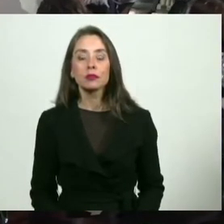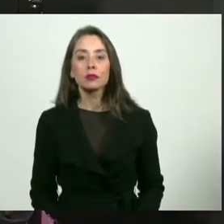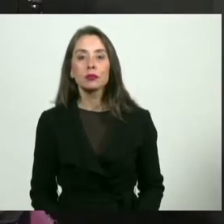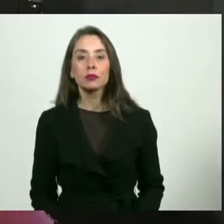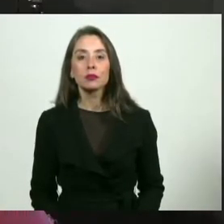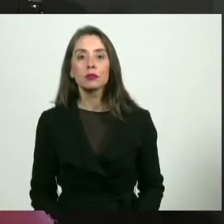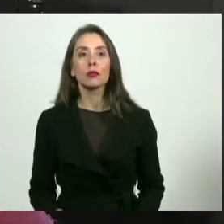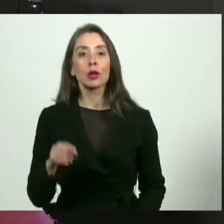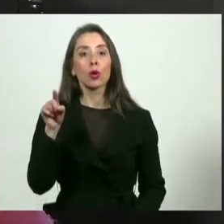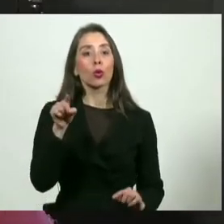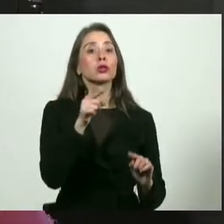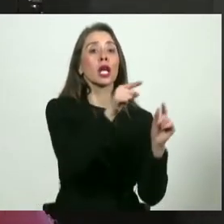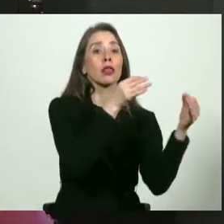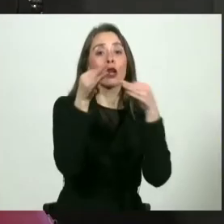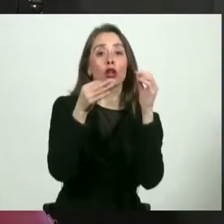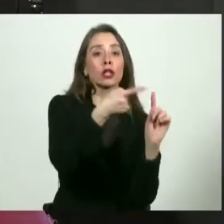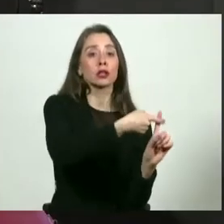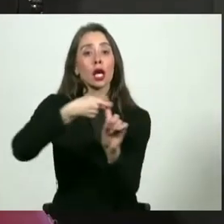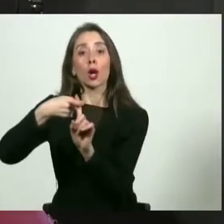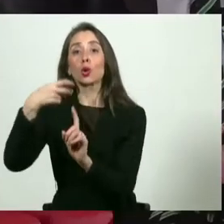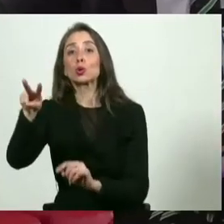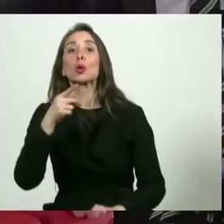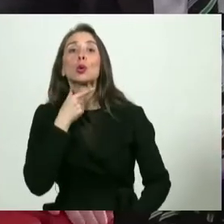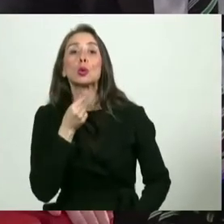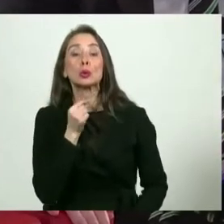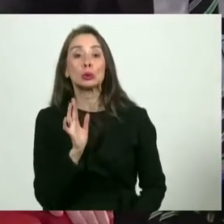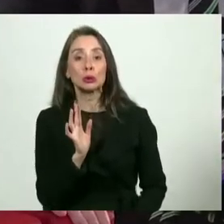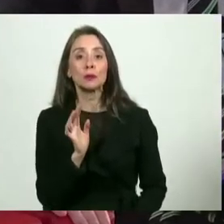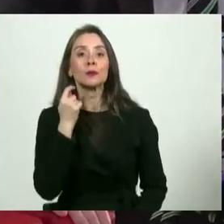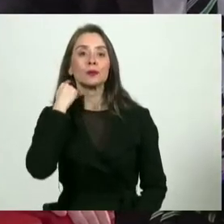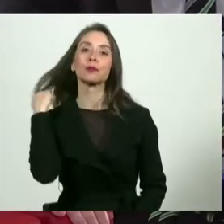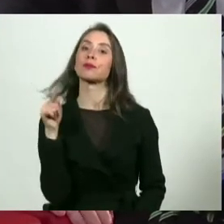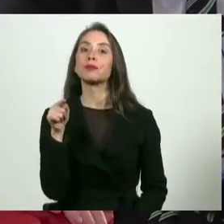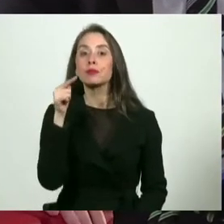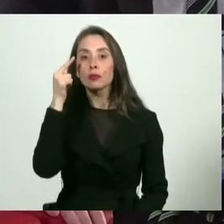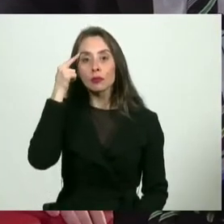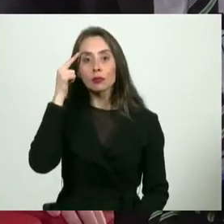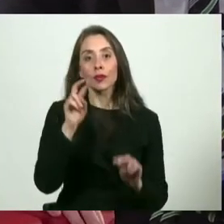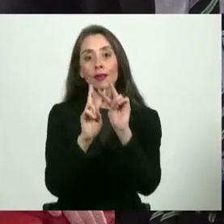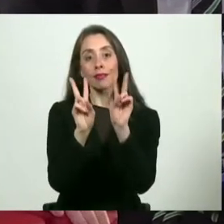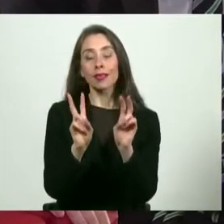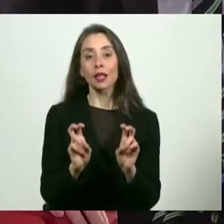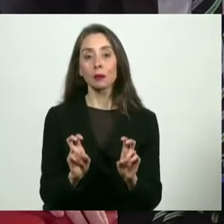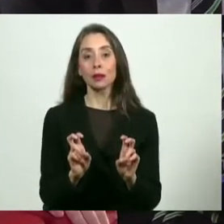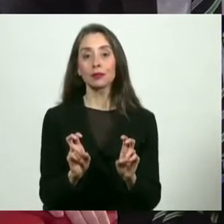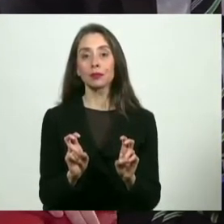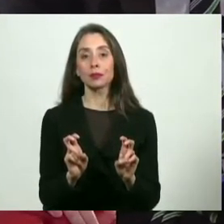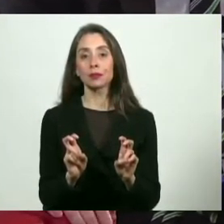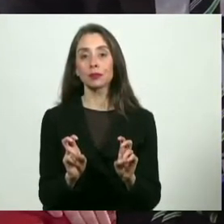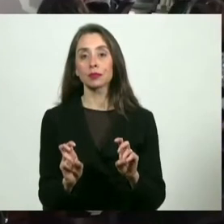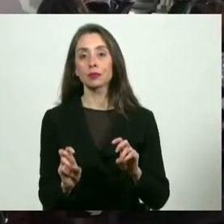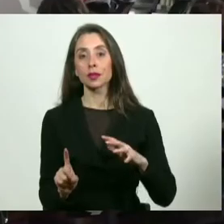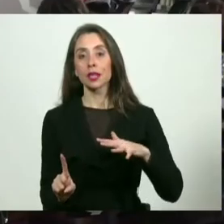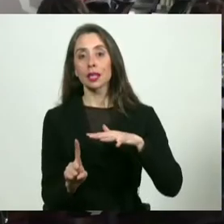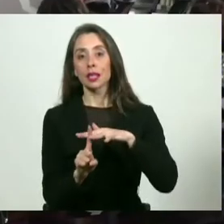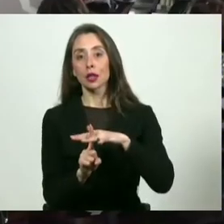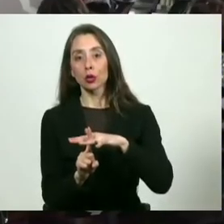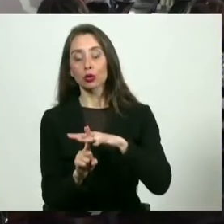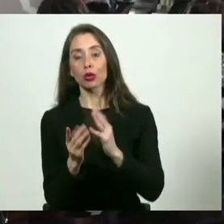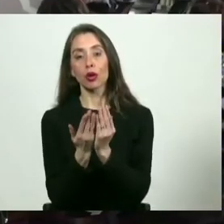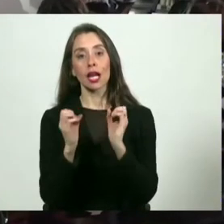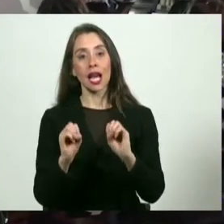de personas sordas. Eso se quiere terminar. Entonces se va a hacer más grande la brecha para el ingreso a lo laboral.